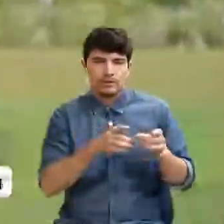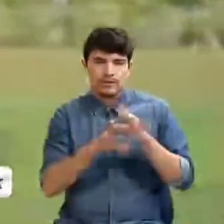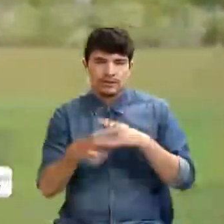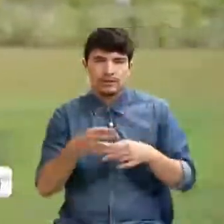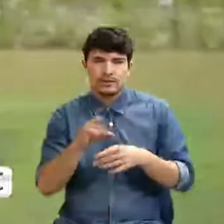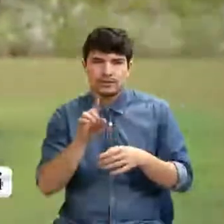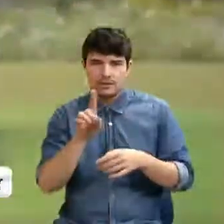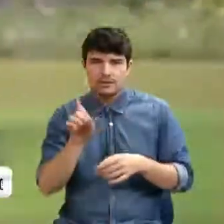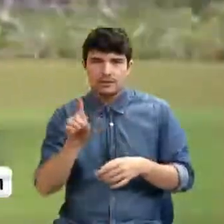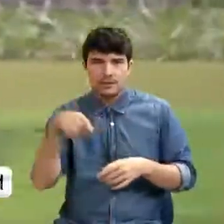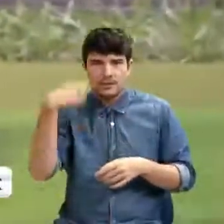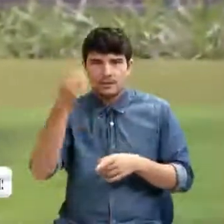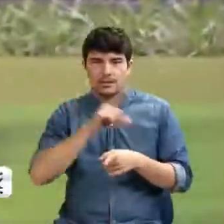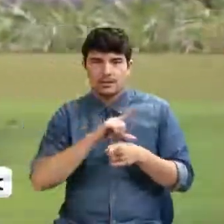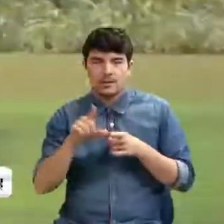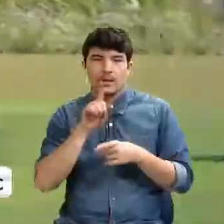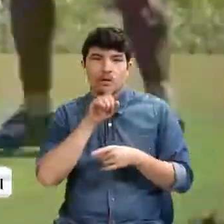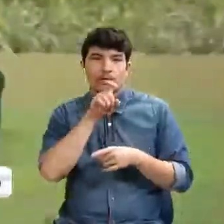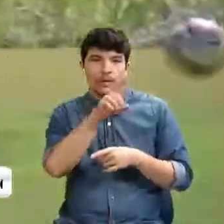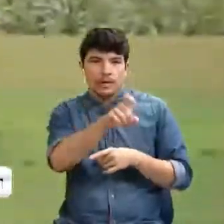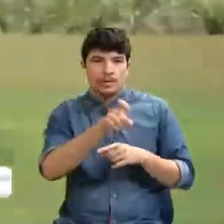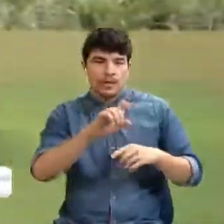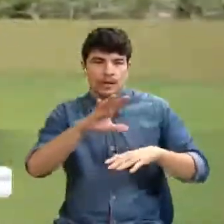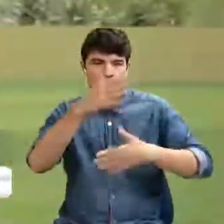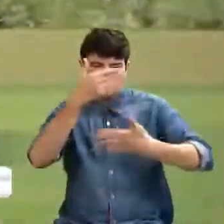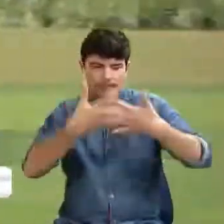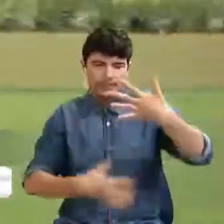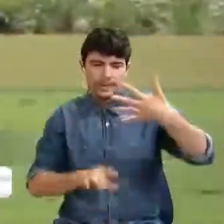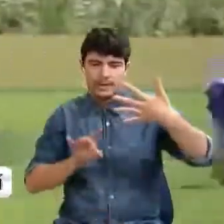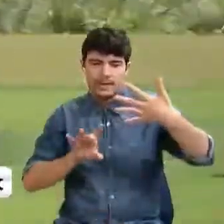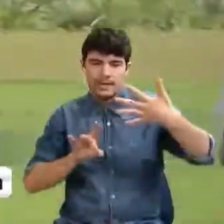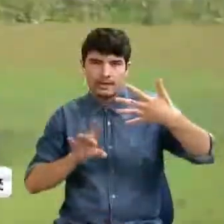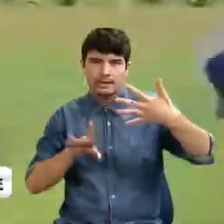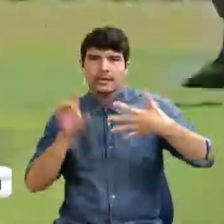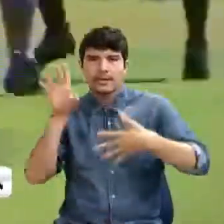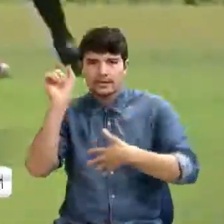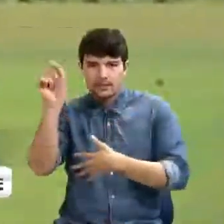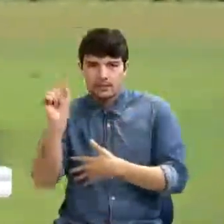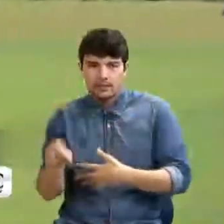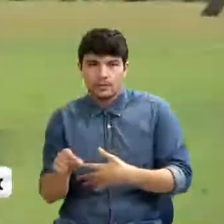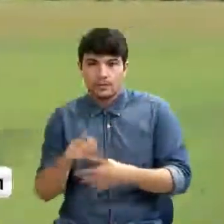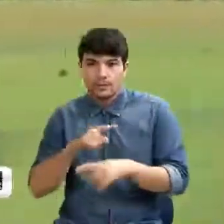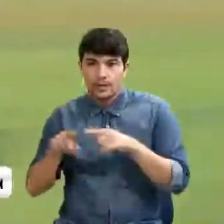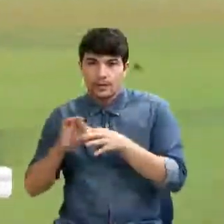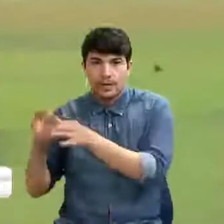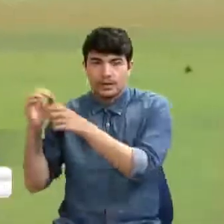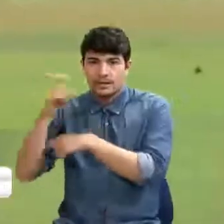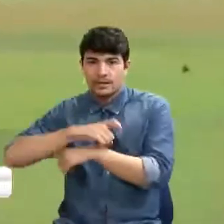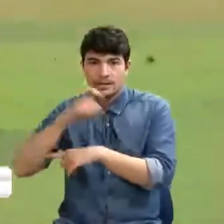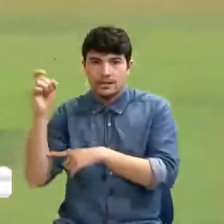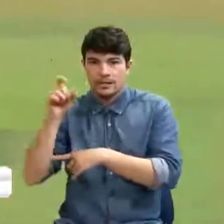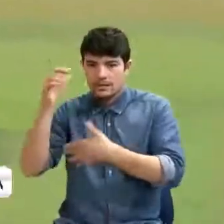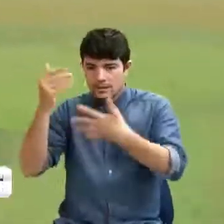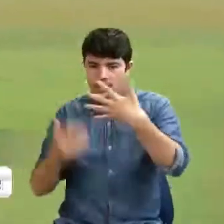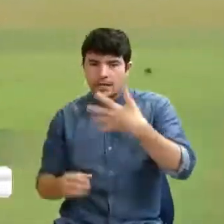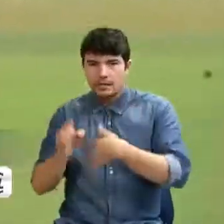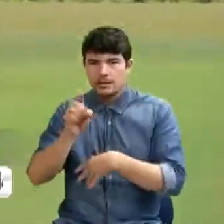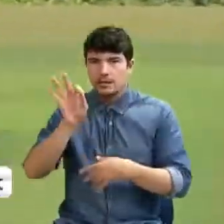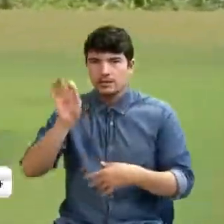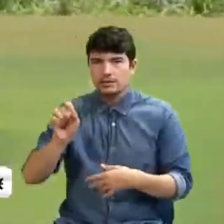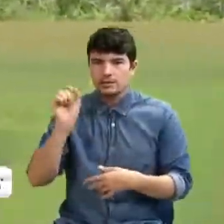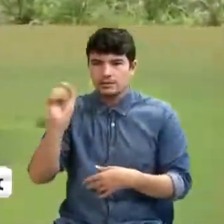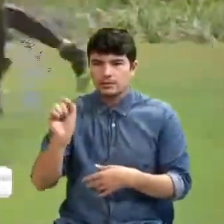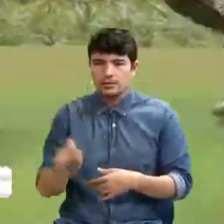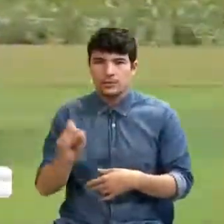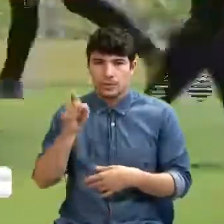en ocho días bucaramanga marcha en la posición número 15 de la tabla con 15 unidades mientras que alianza petrolera es 18 con 14 puntos eso